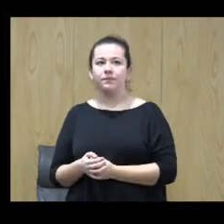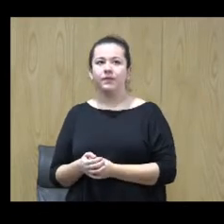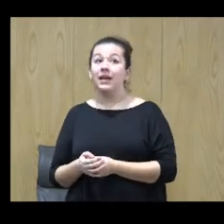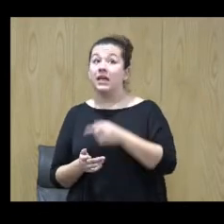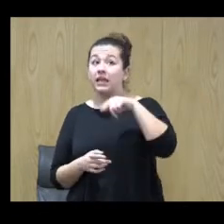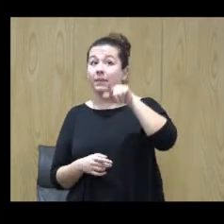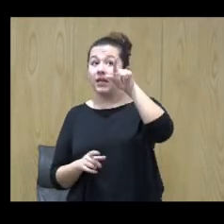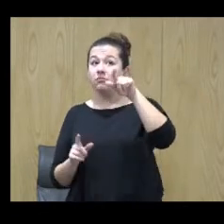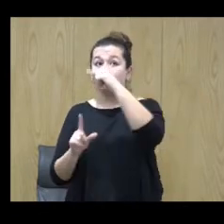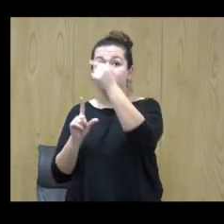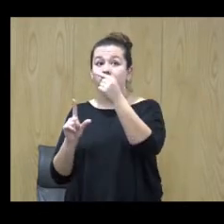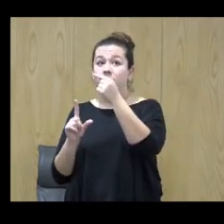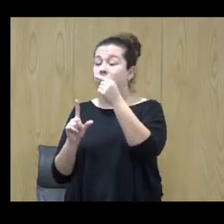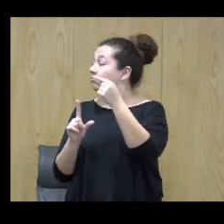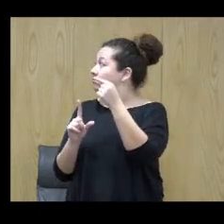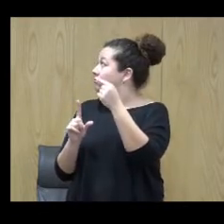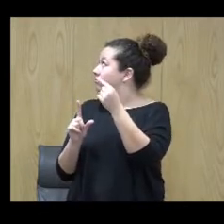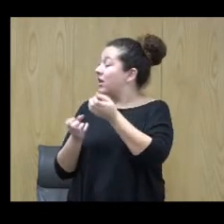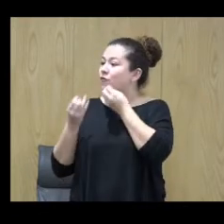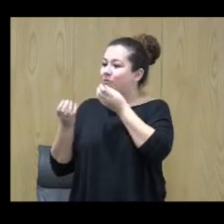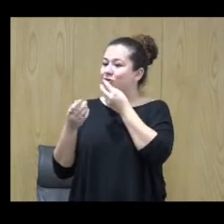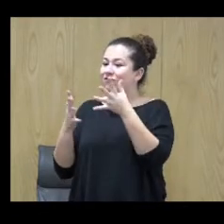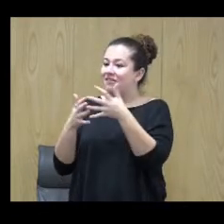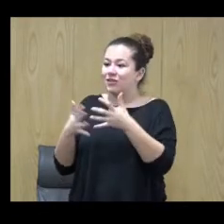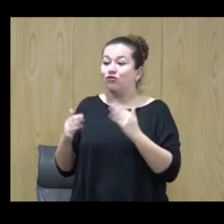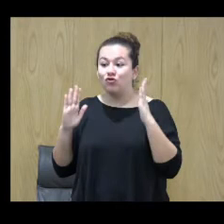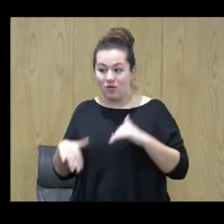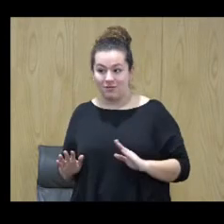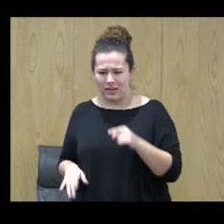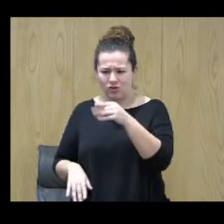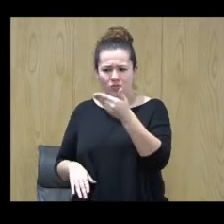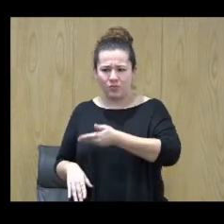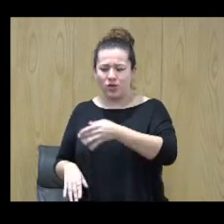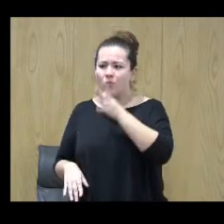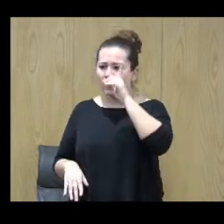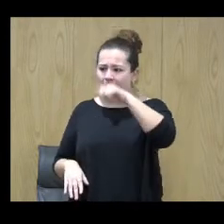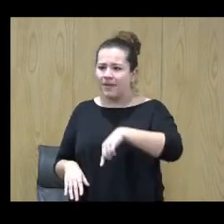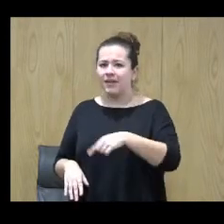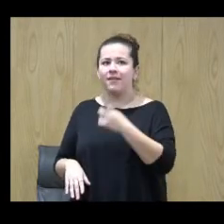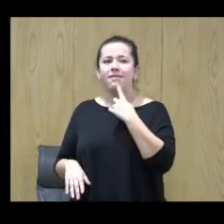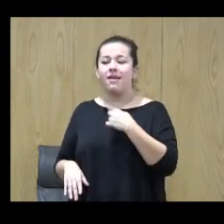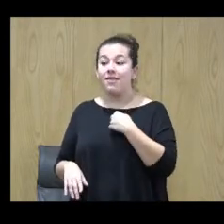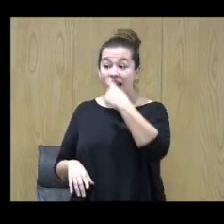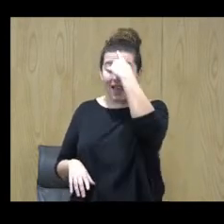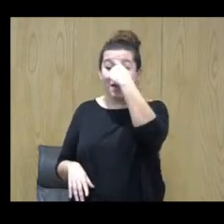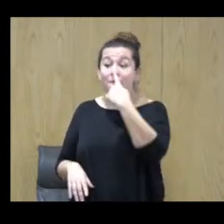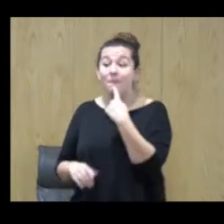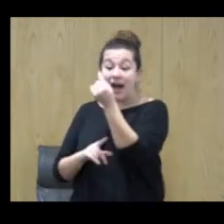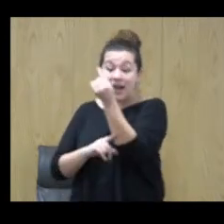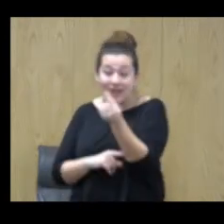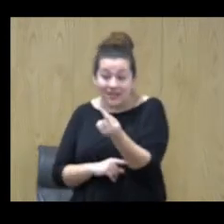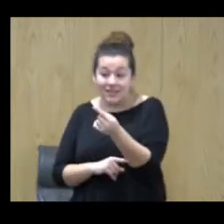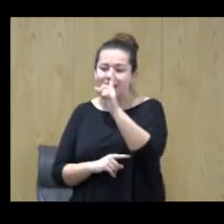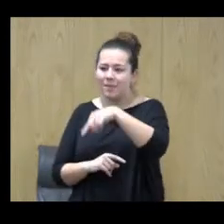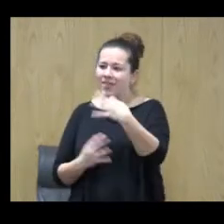también información donde no utilizamos textos. Esto es muy importante, porque también os decía que las imágenes también hay que